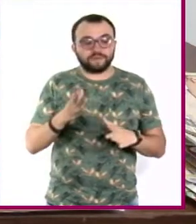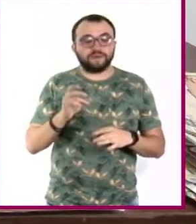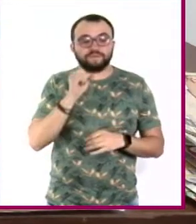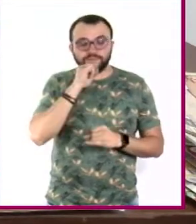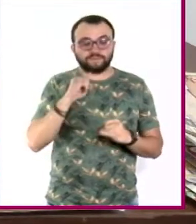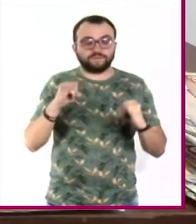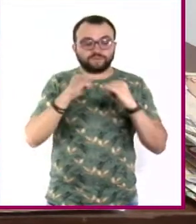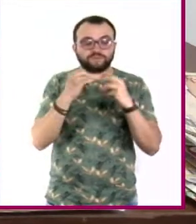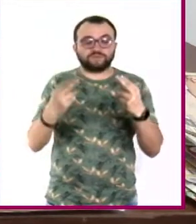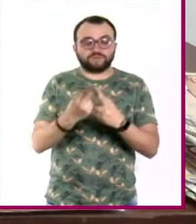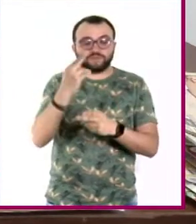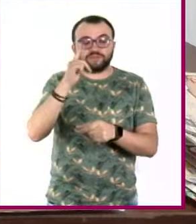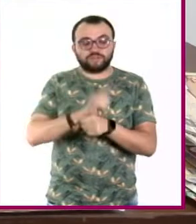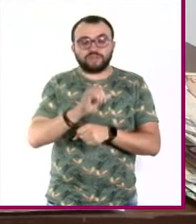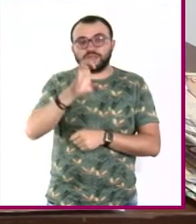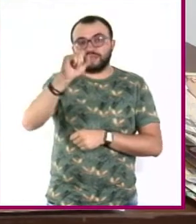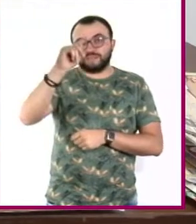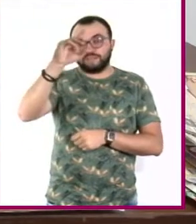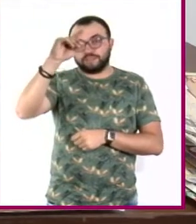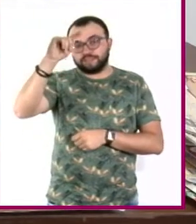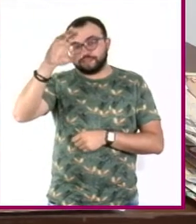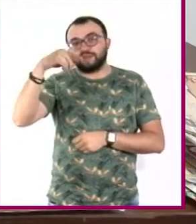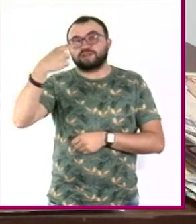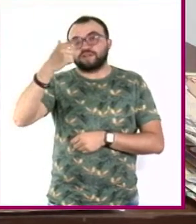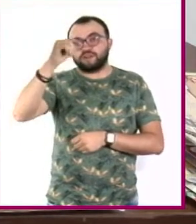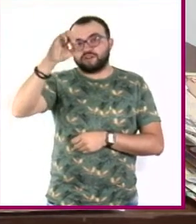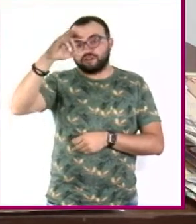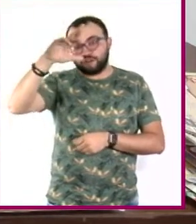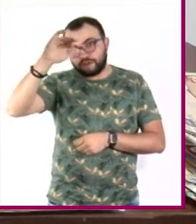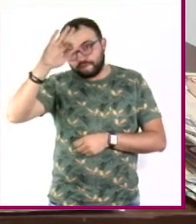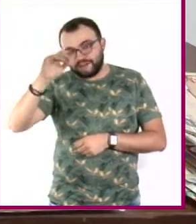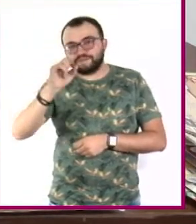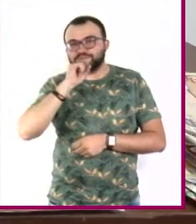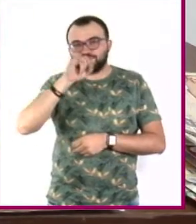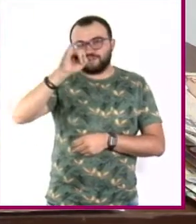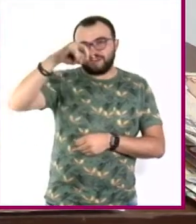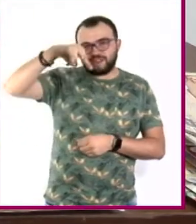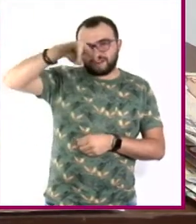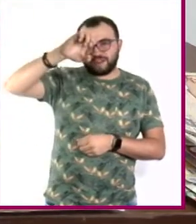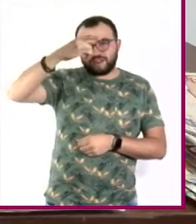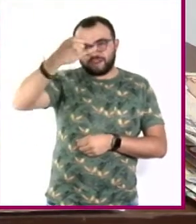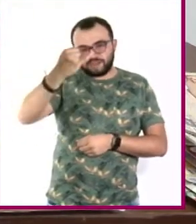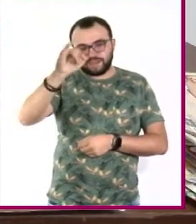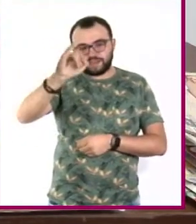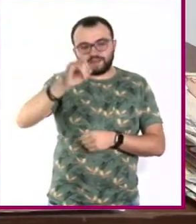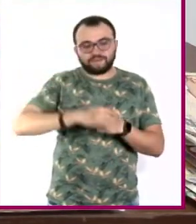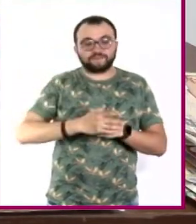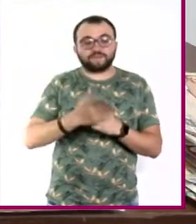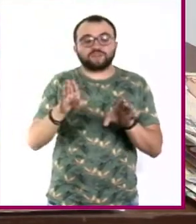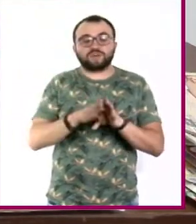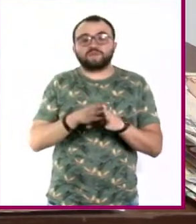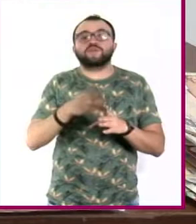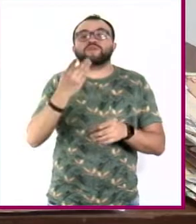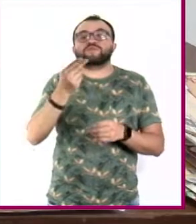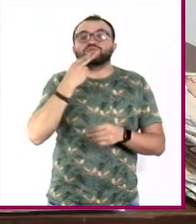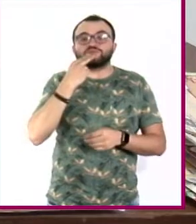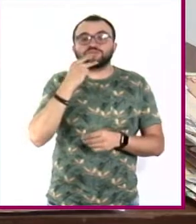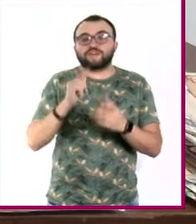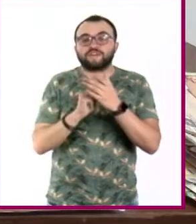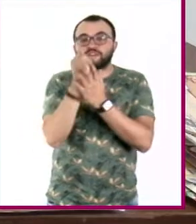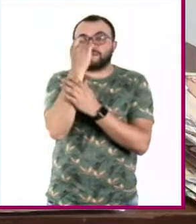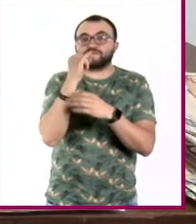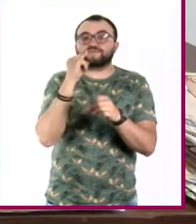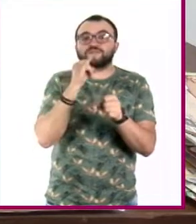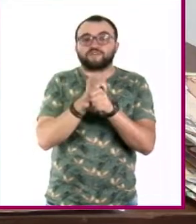Nacional de Estadística y Geografía, el INEGI, el que implementó y ejecutó la encuesta nacional sobre disponibilidad y uso de tecnologías de la información